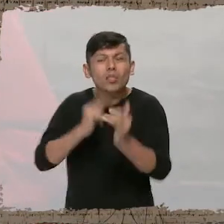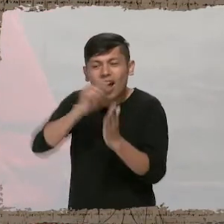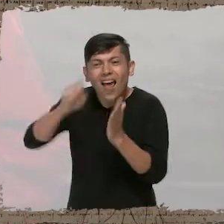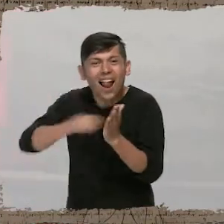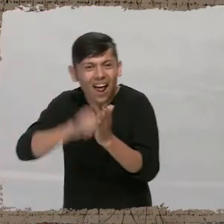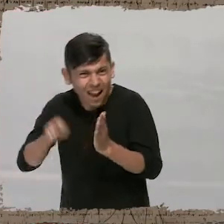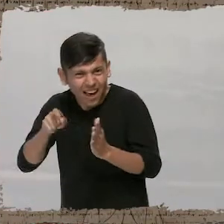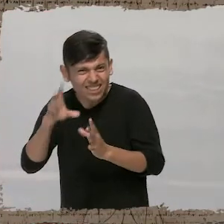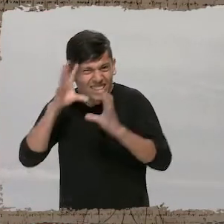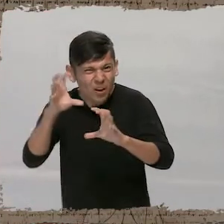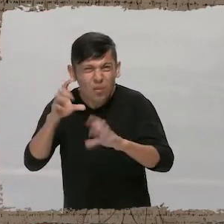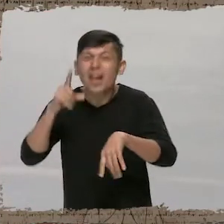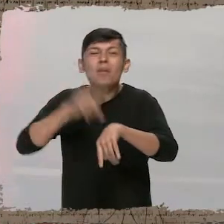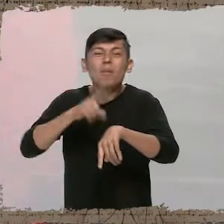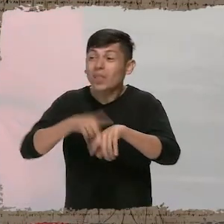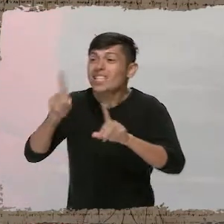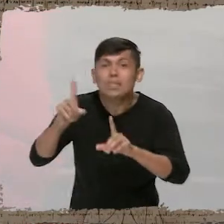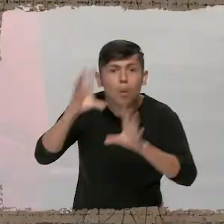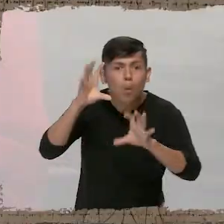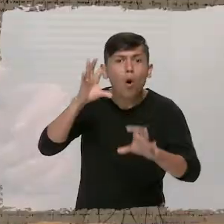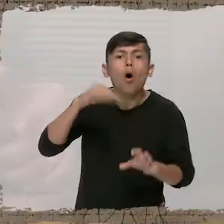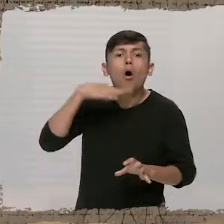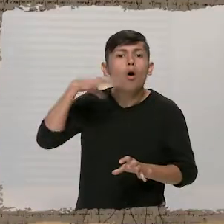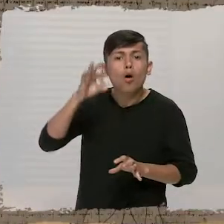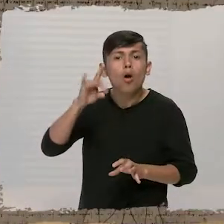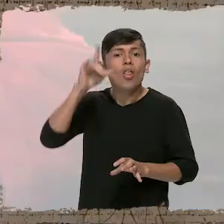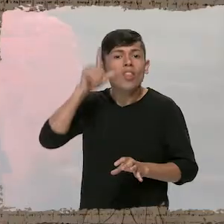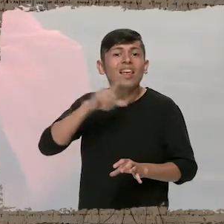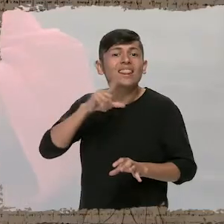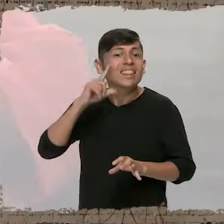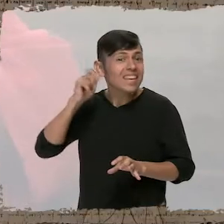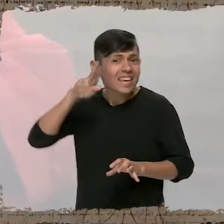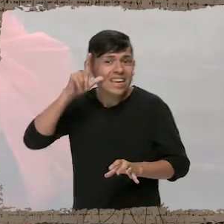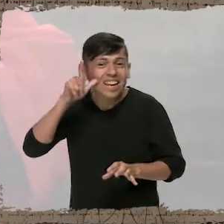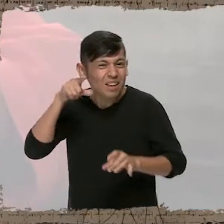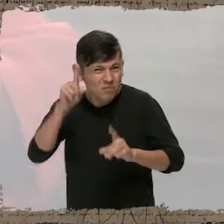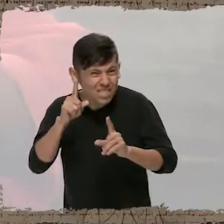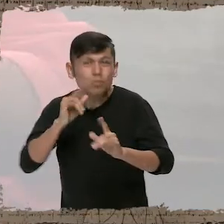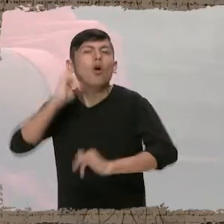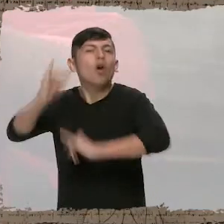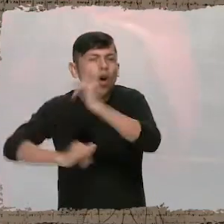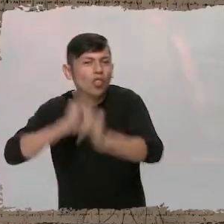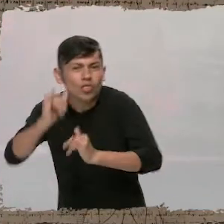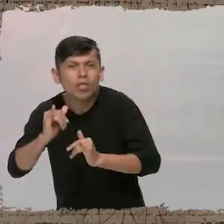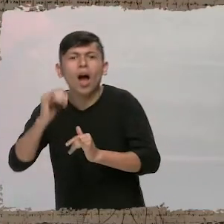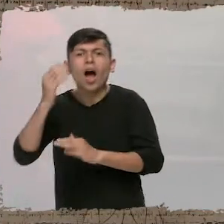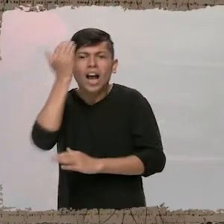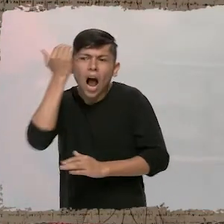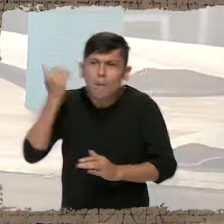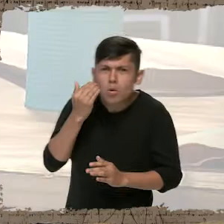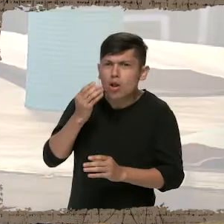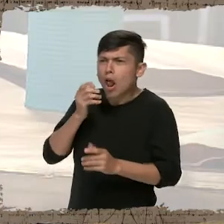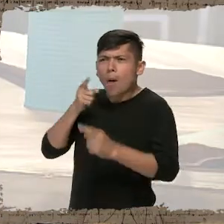se acuerdan todo y en ese momento yo ni tigre y de que pique hablaba sobre ojo de tigre camila no vi que se